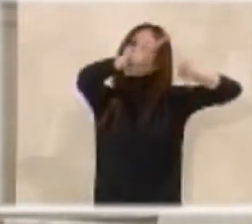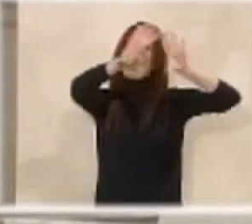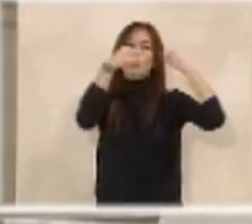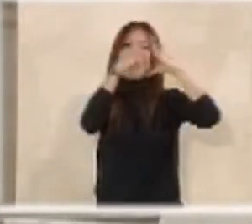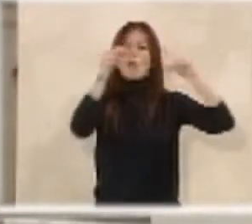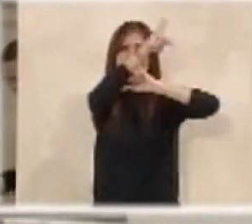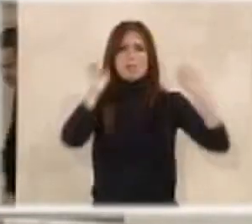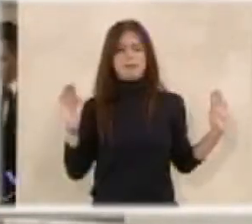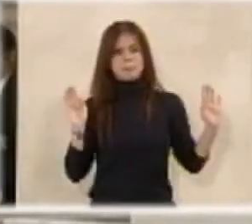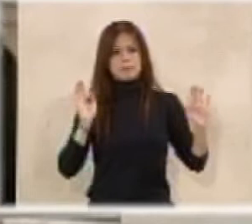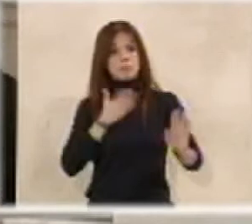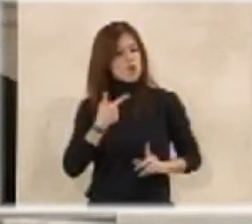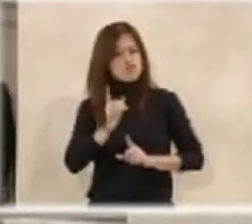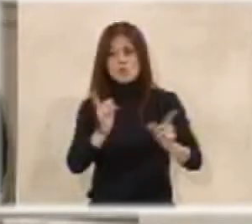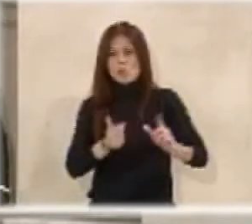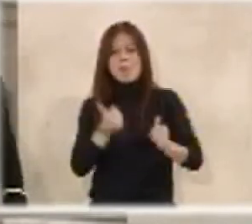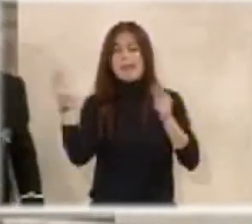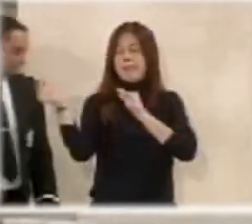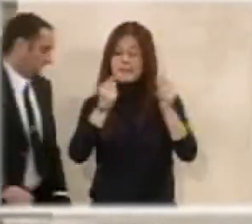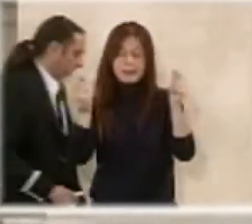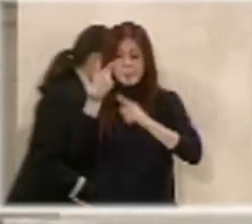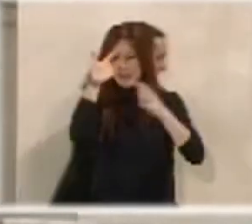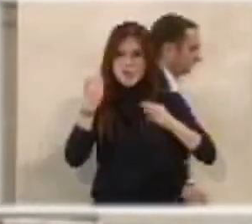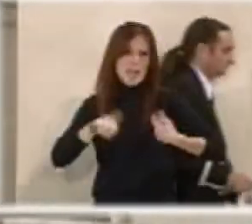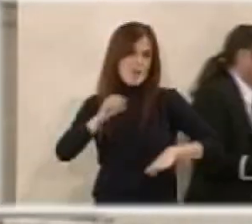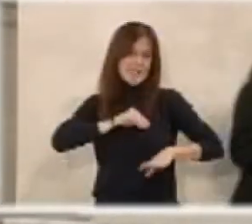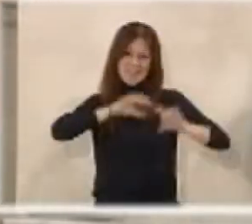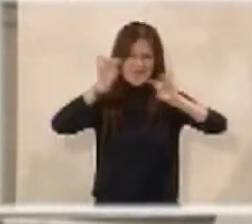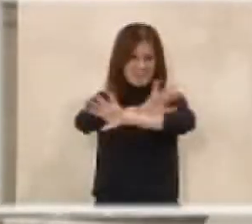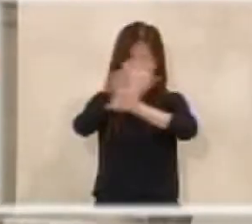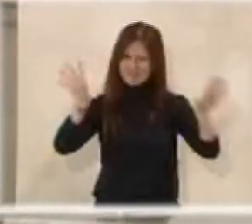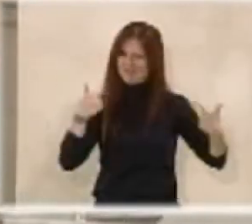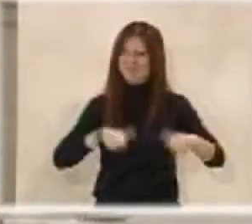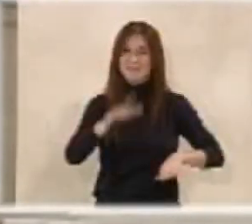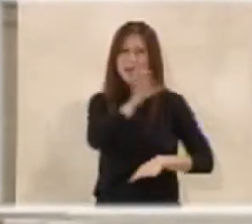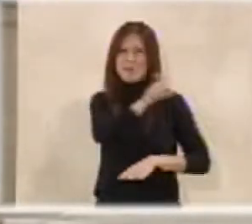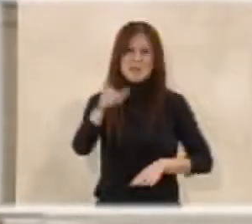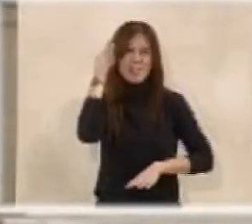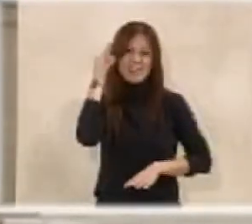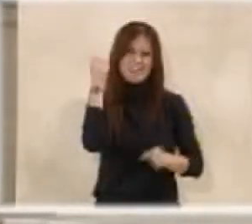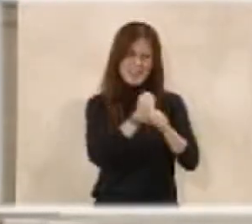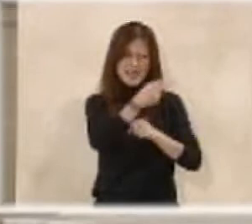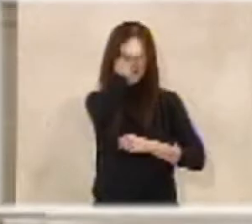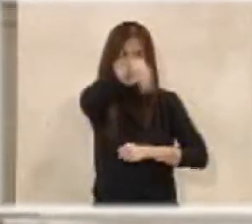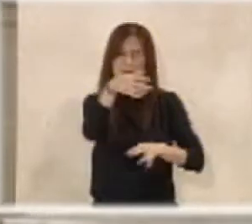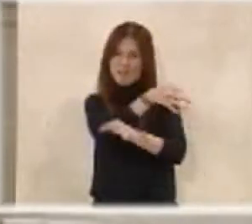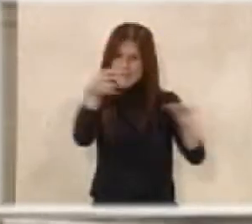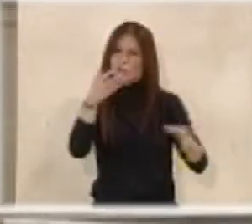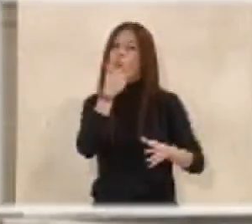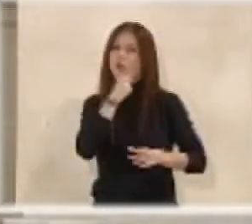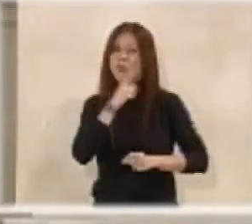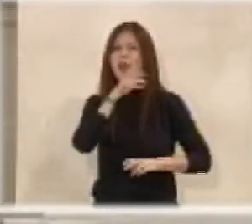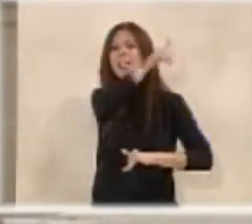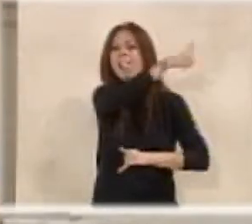yo no quiero entrar más en ese debate porque creo que ha quedado bastante claro. Y además creo que las trabajadoras saben perfectamente de lo que estamos hablando. No las